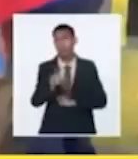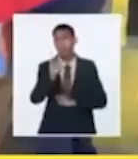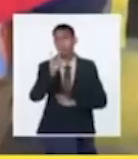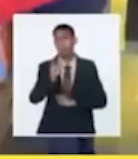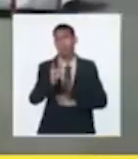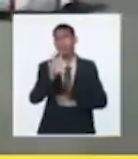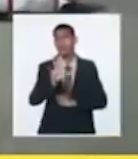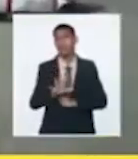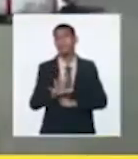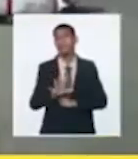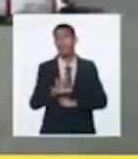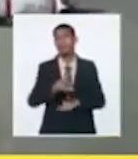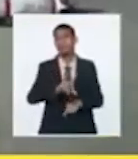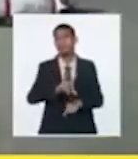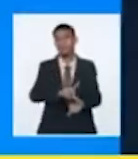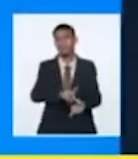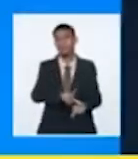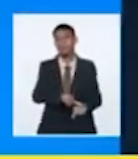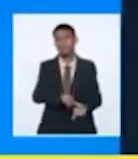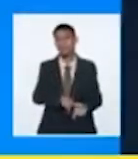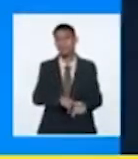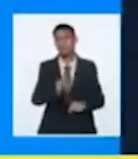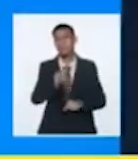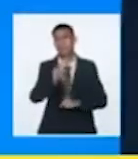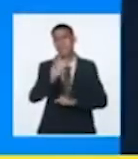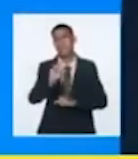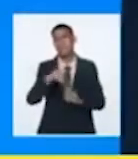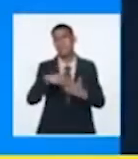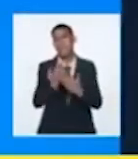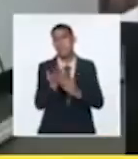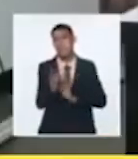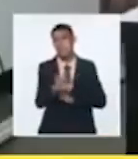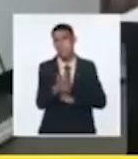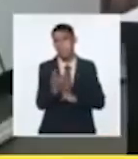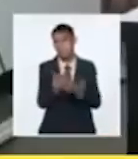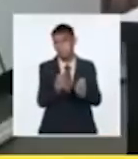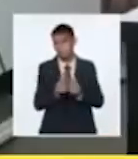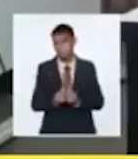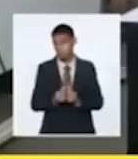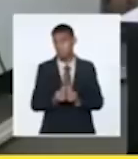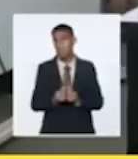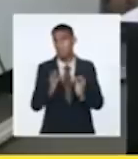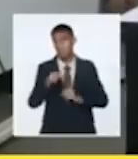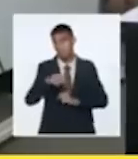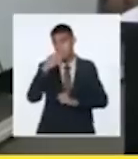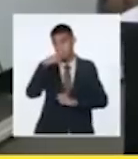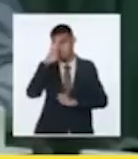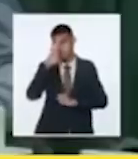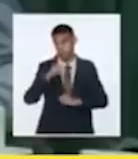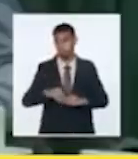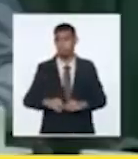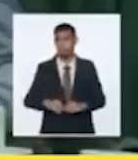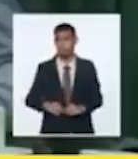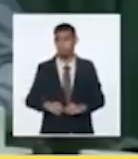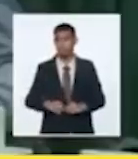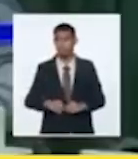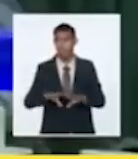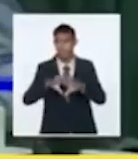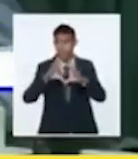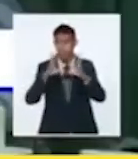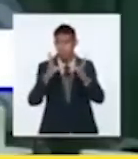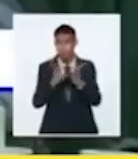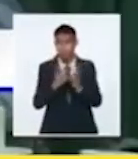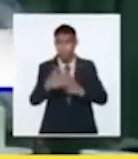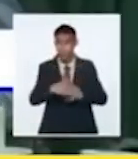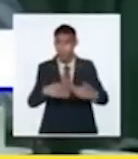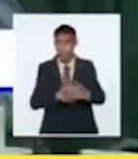295 demoraron más de 30 días para ser entregados al destinatario. La cantidad de bultos que hoy tenemos y